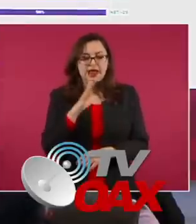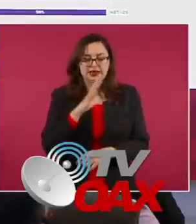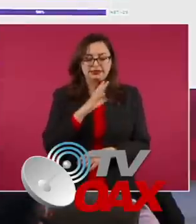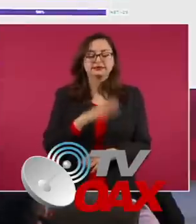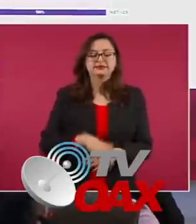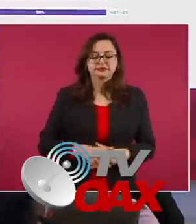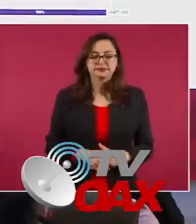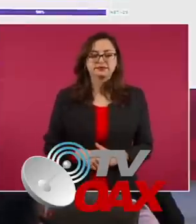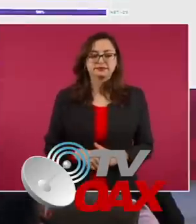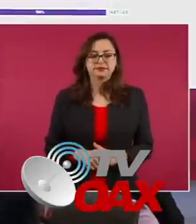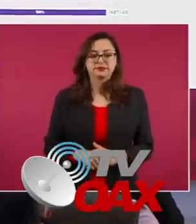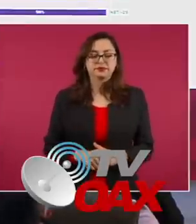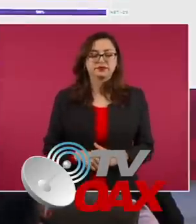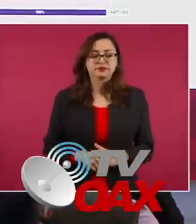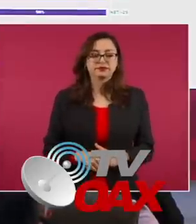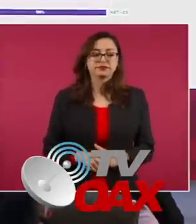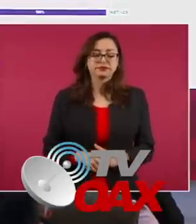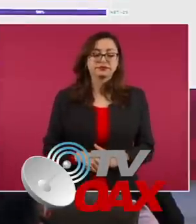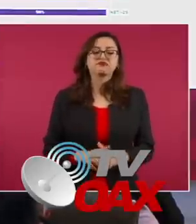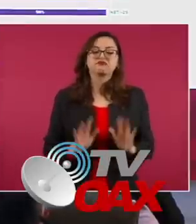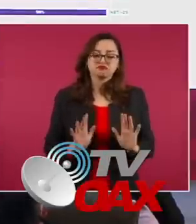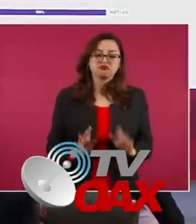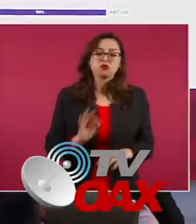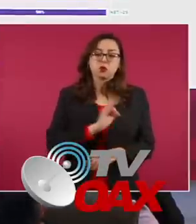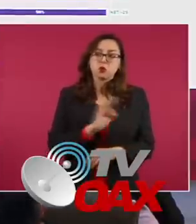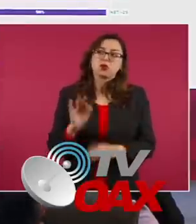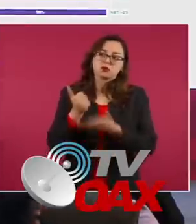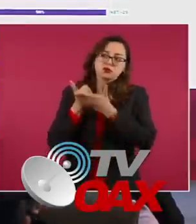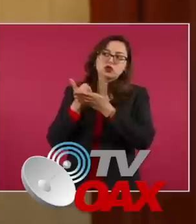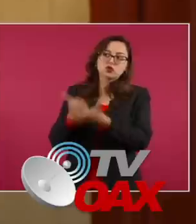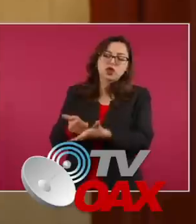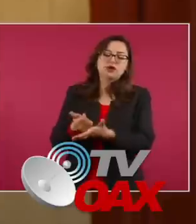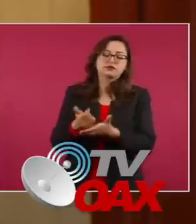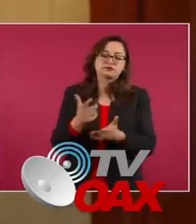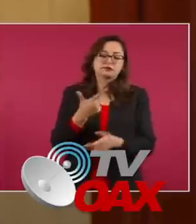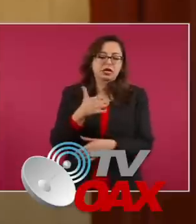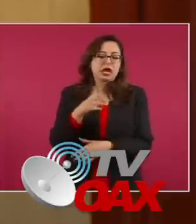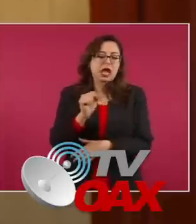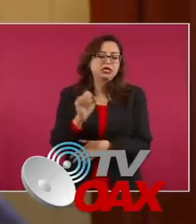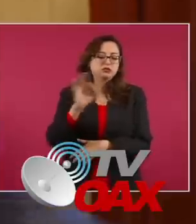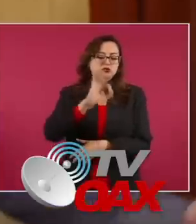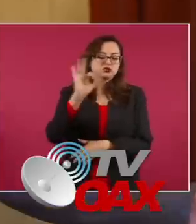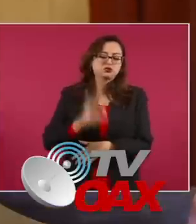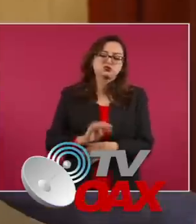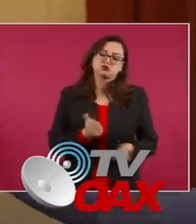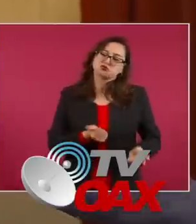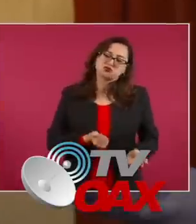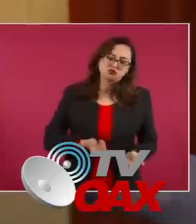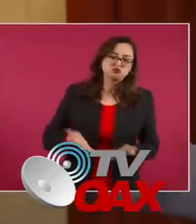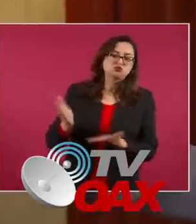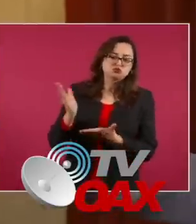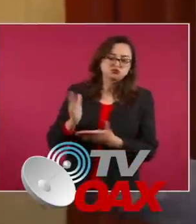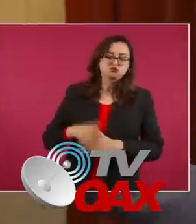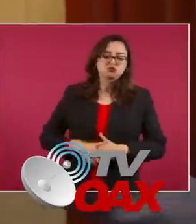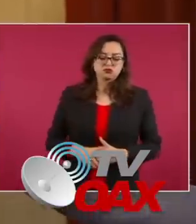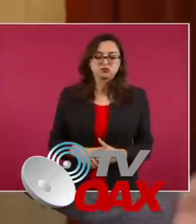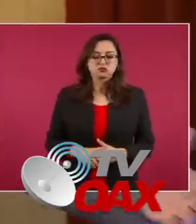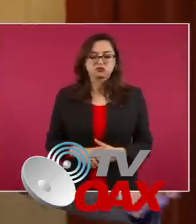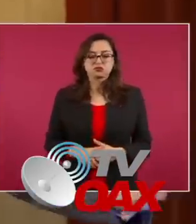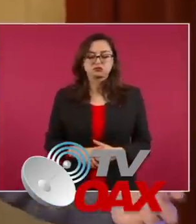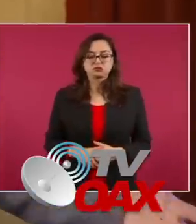explotando. Entonces, sí podríamos ayudar. Nada más, pues